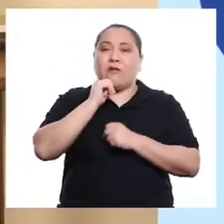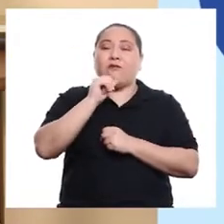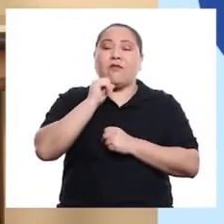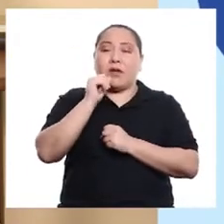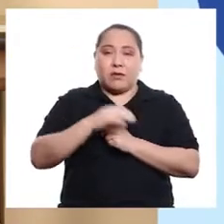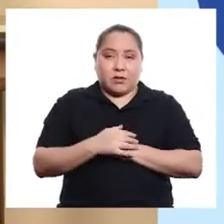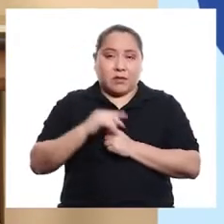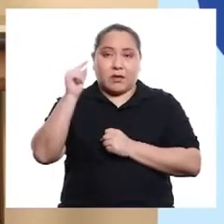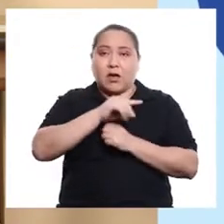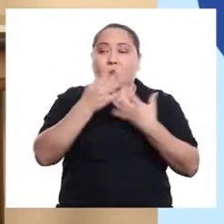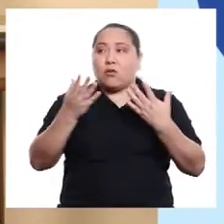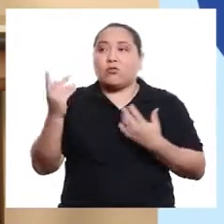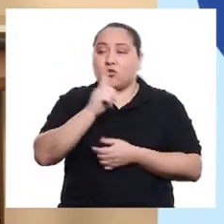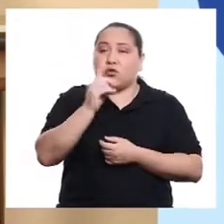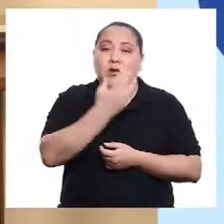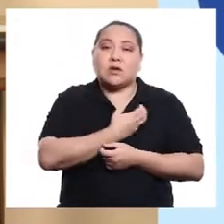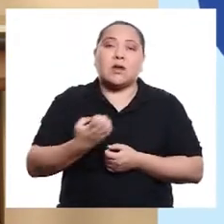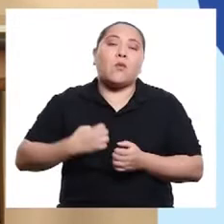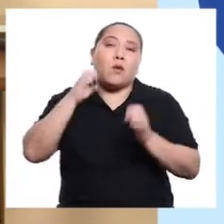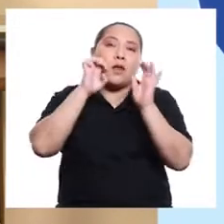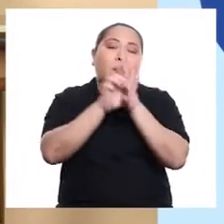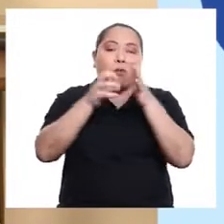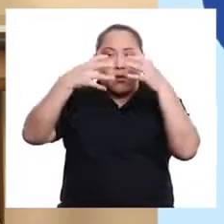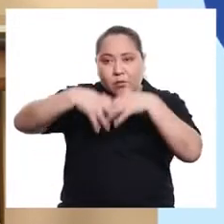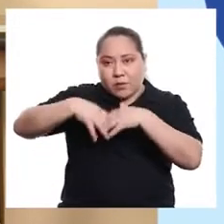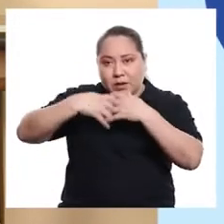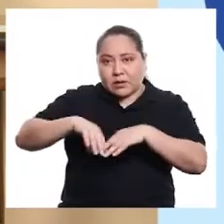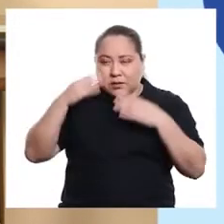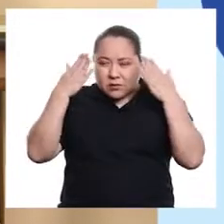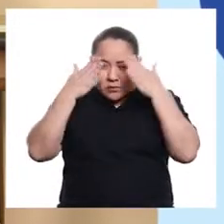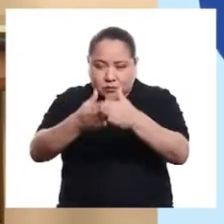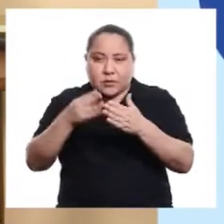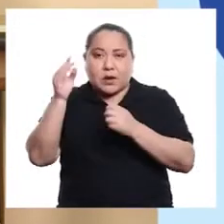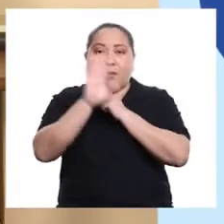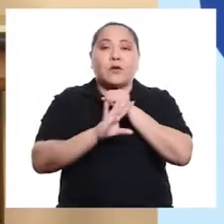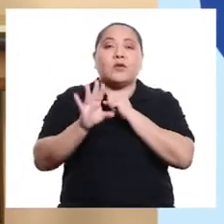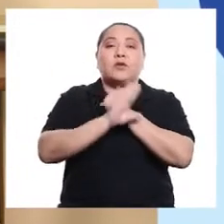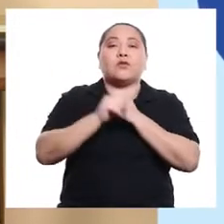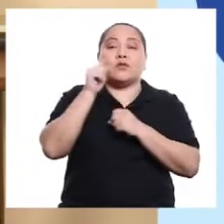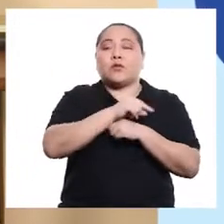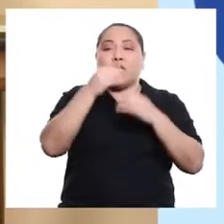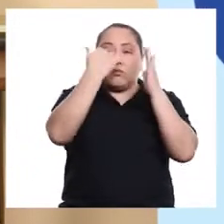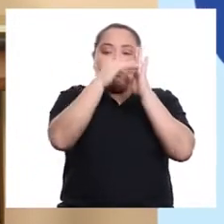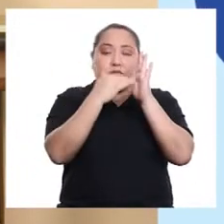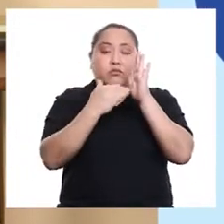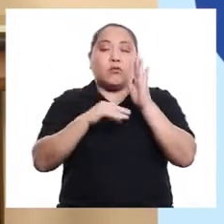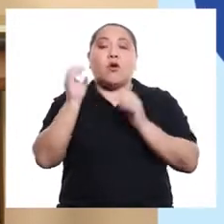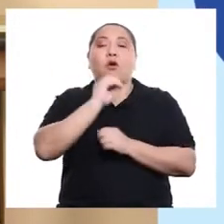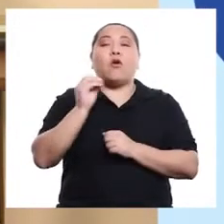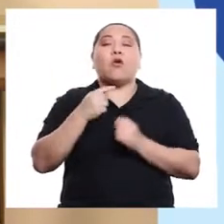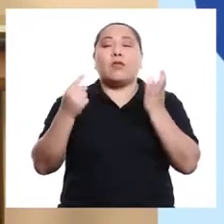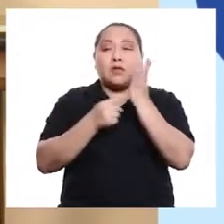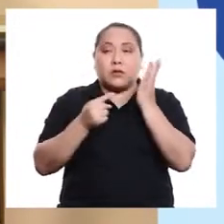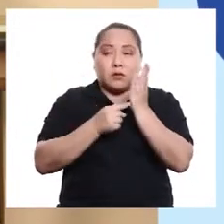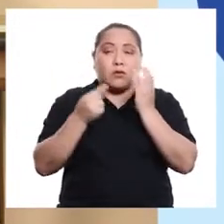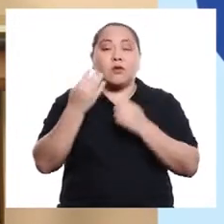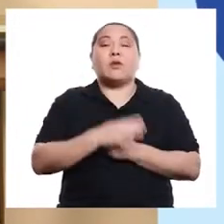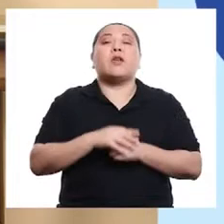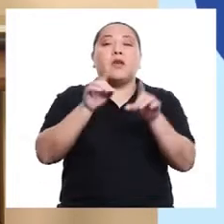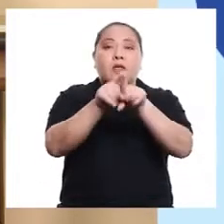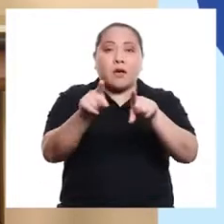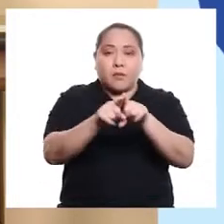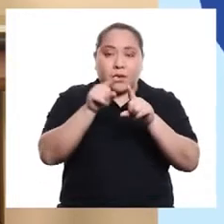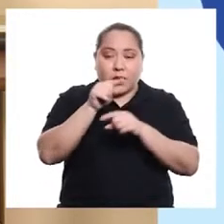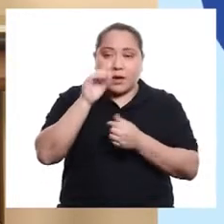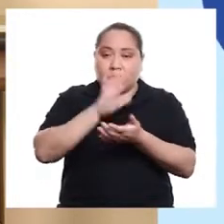de actores no estatales. Por ejemplo, empresas dedicadas a la seguridad a través de agentes o de